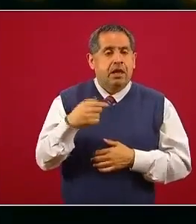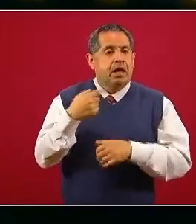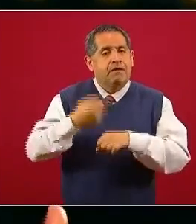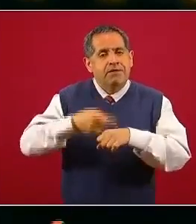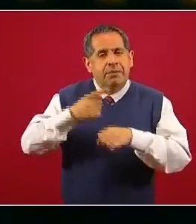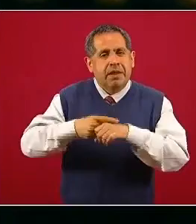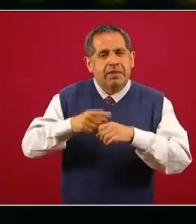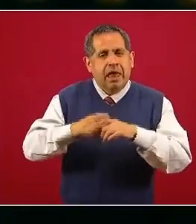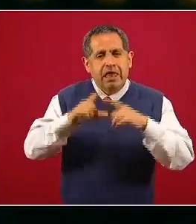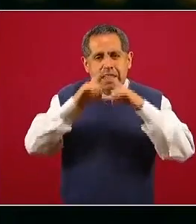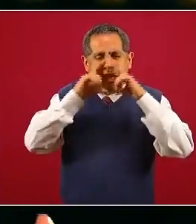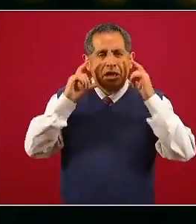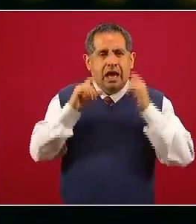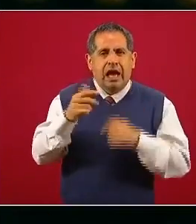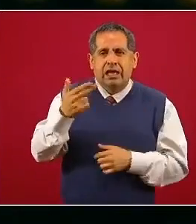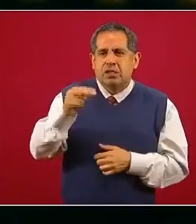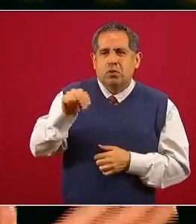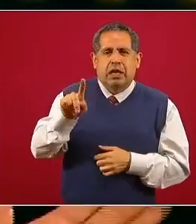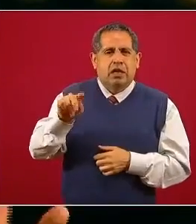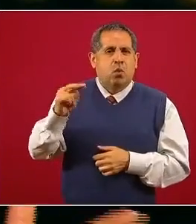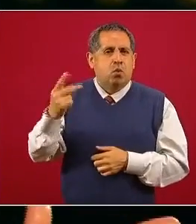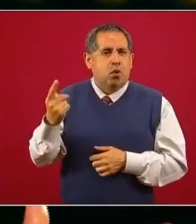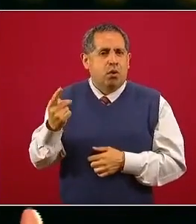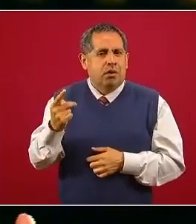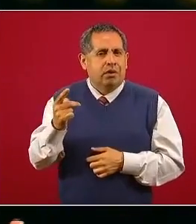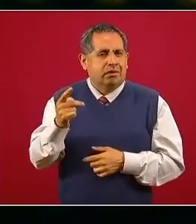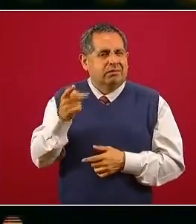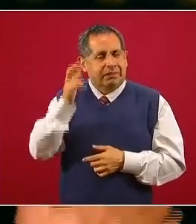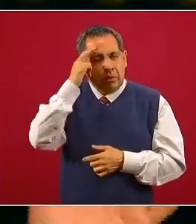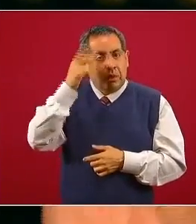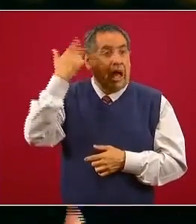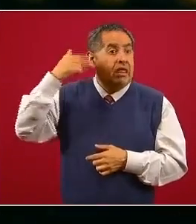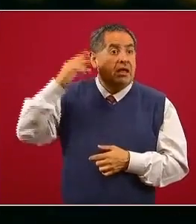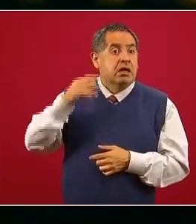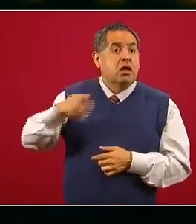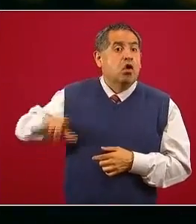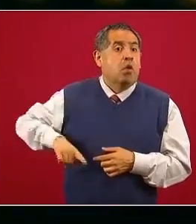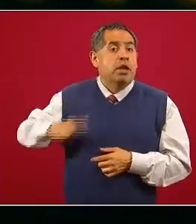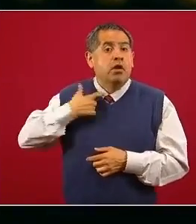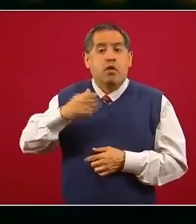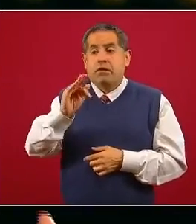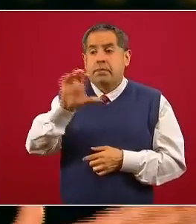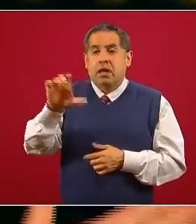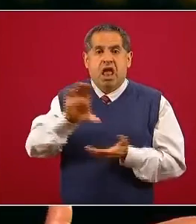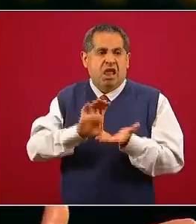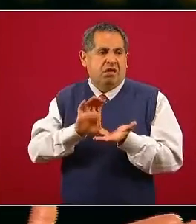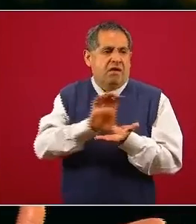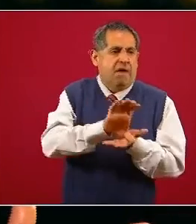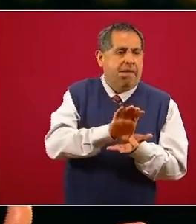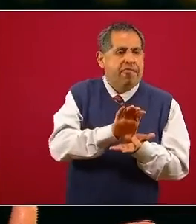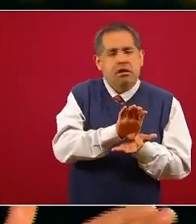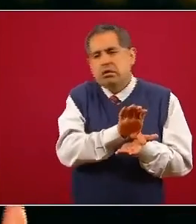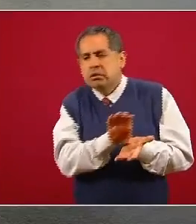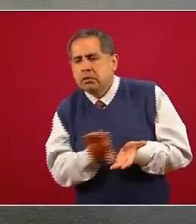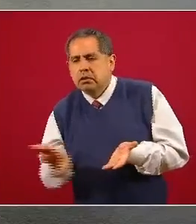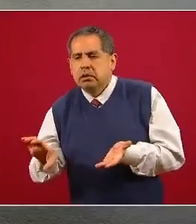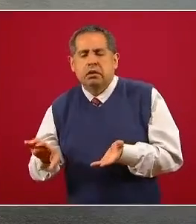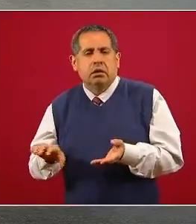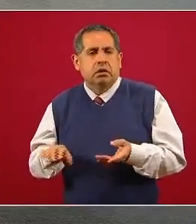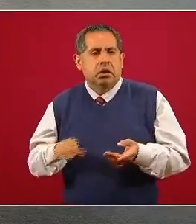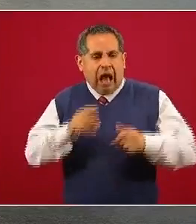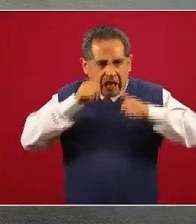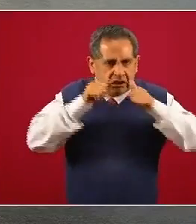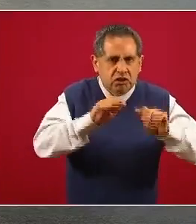influenza, que en el gobierno de Calderón, pues obviamente desviaron fondos, no se atendió debidamente el tema de la